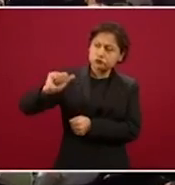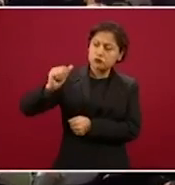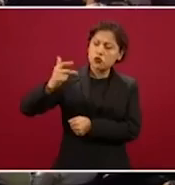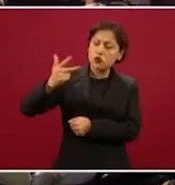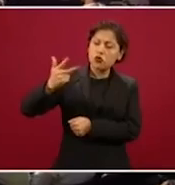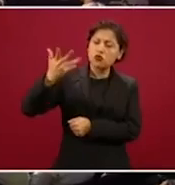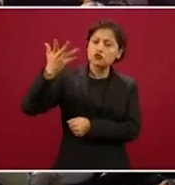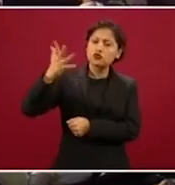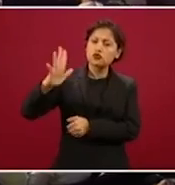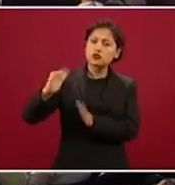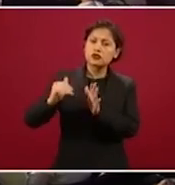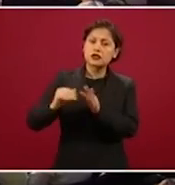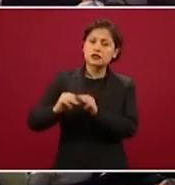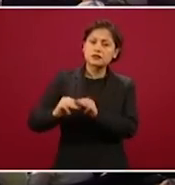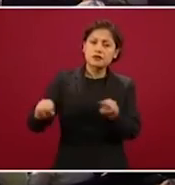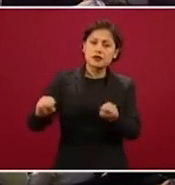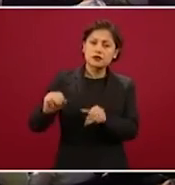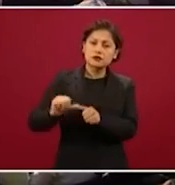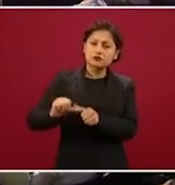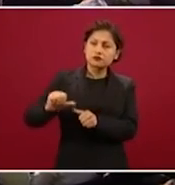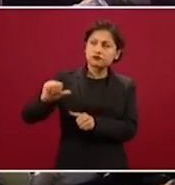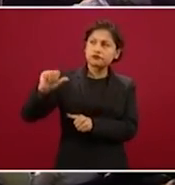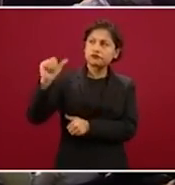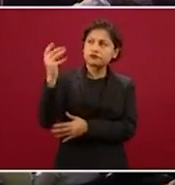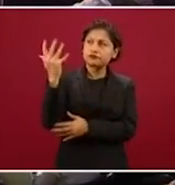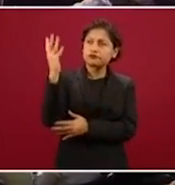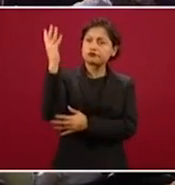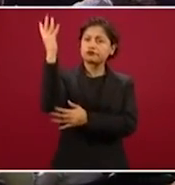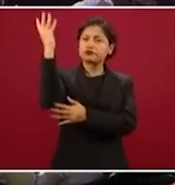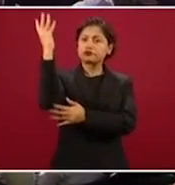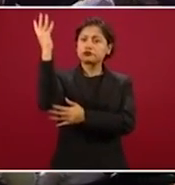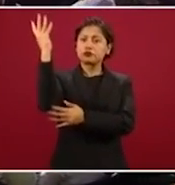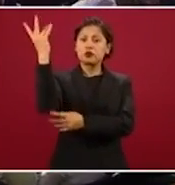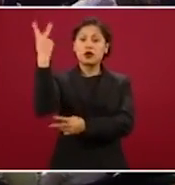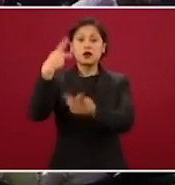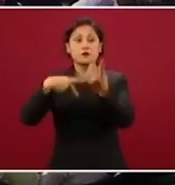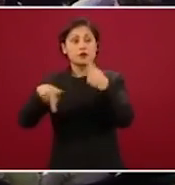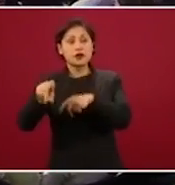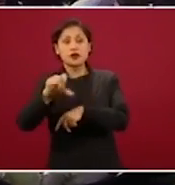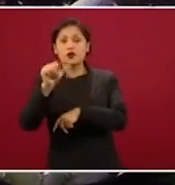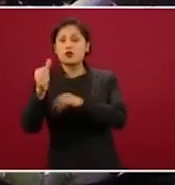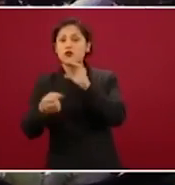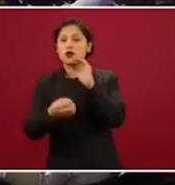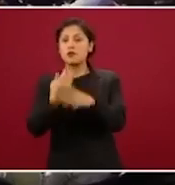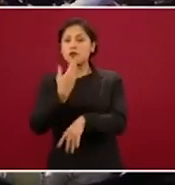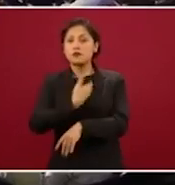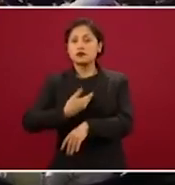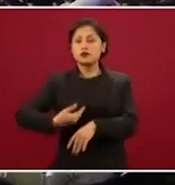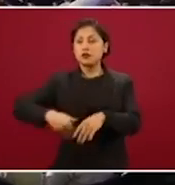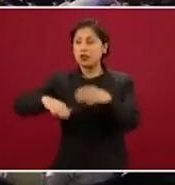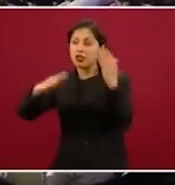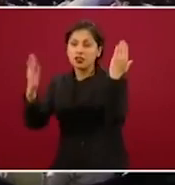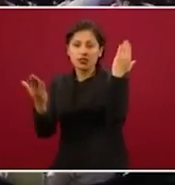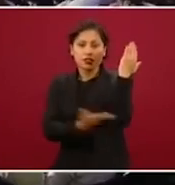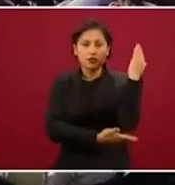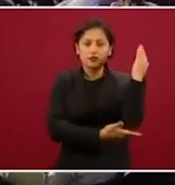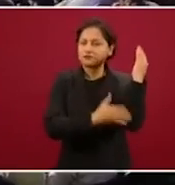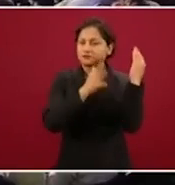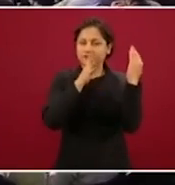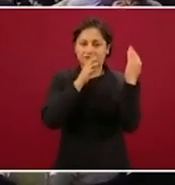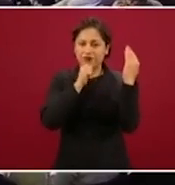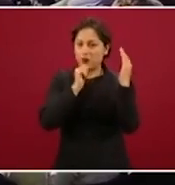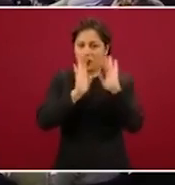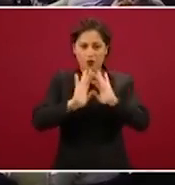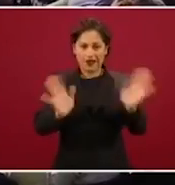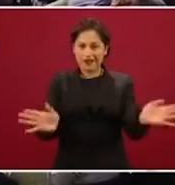y ya no lo echan abajo y ya se conserva, y eso,